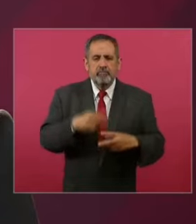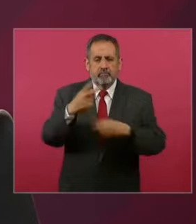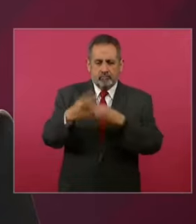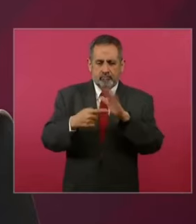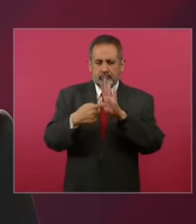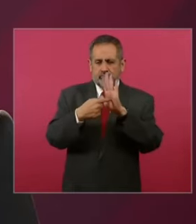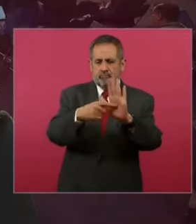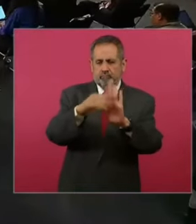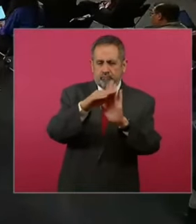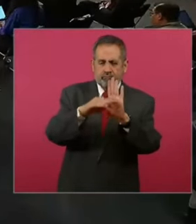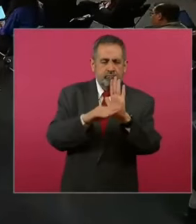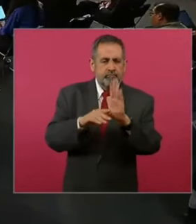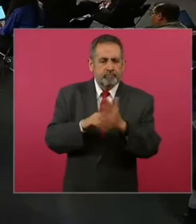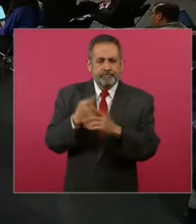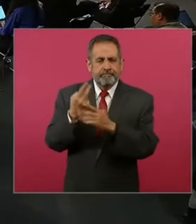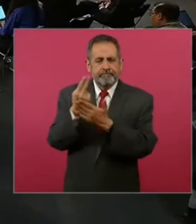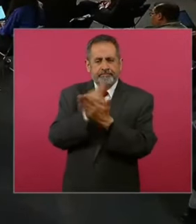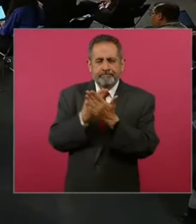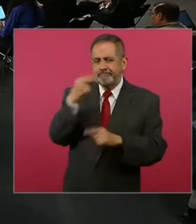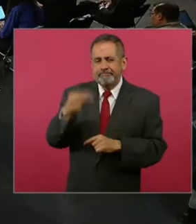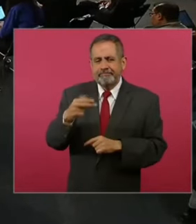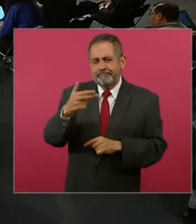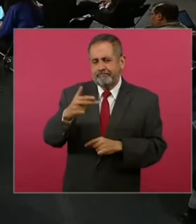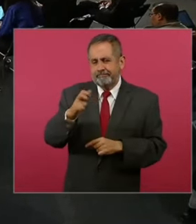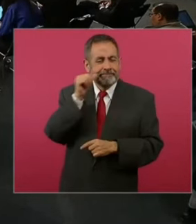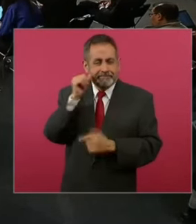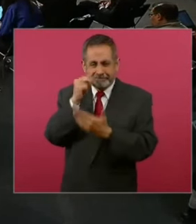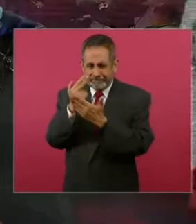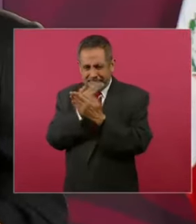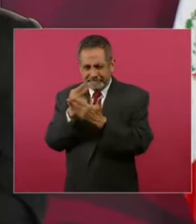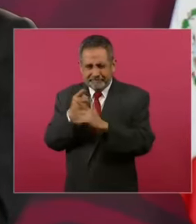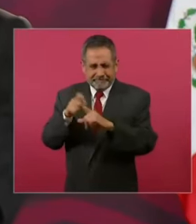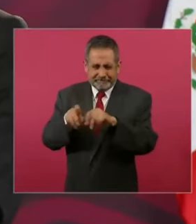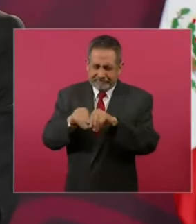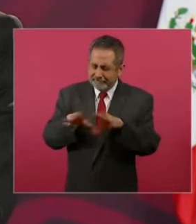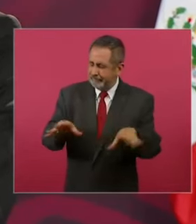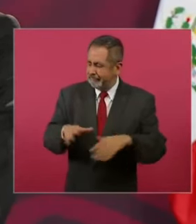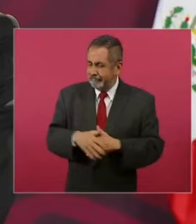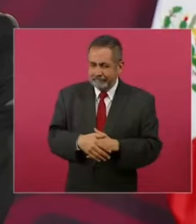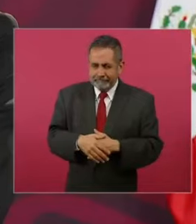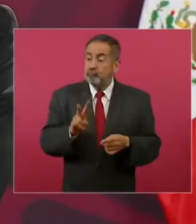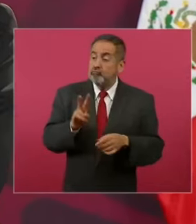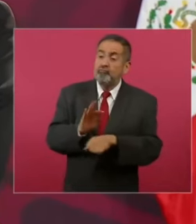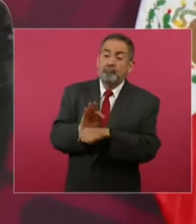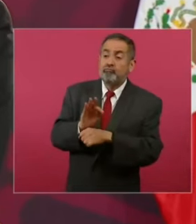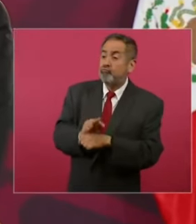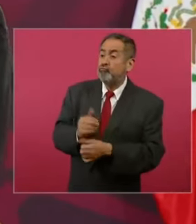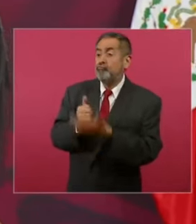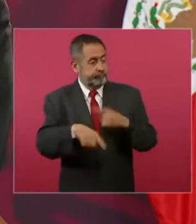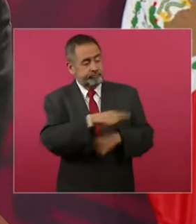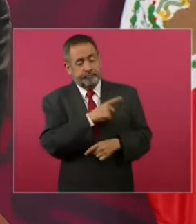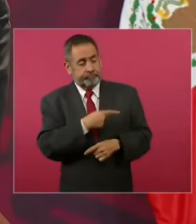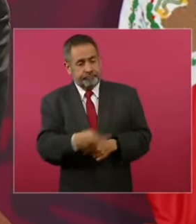una caricatura de Hernández de ayer, para que vea la pobreza, ¿no?, de